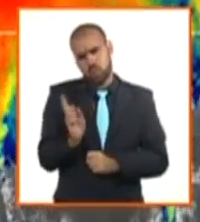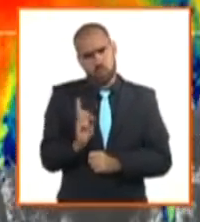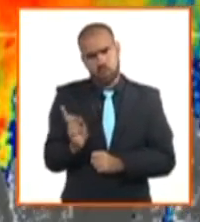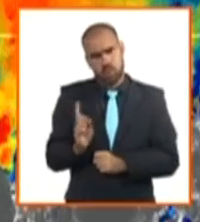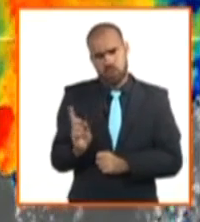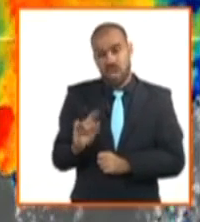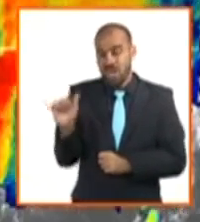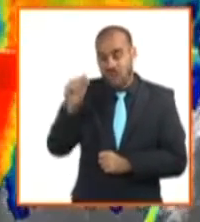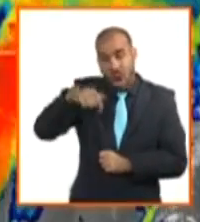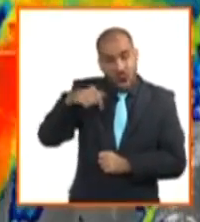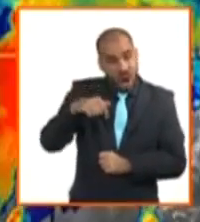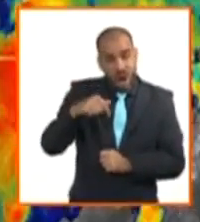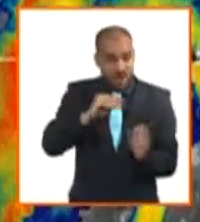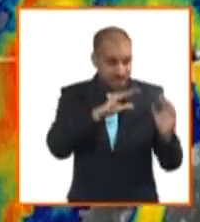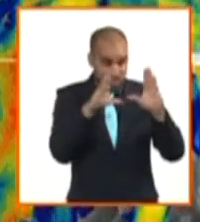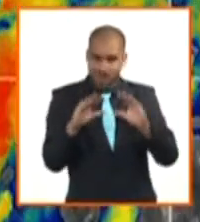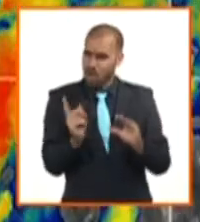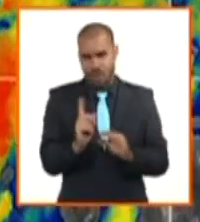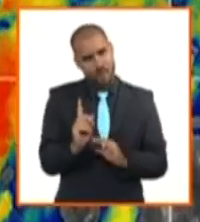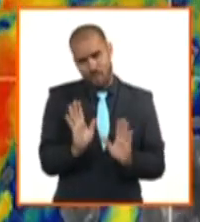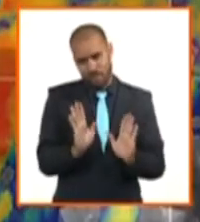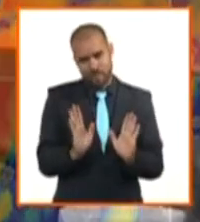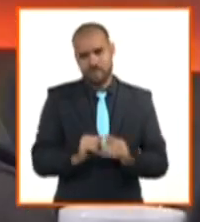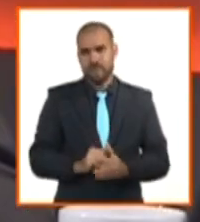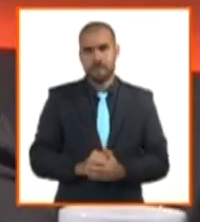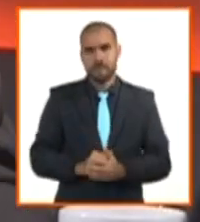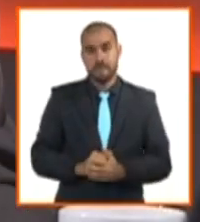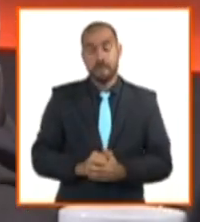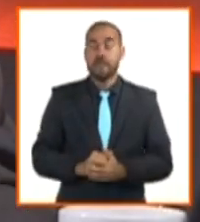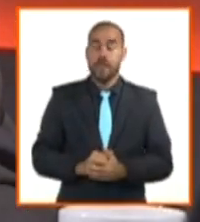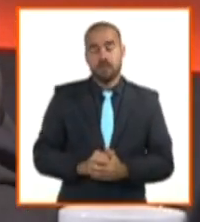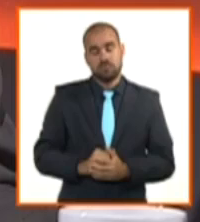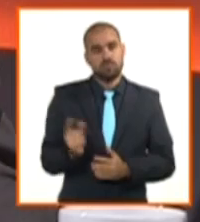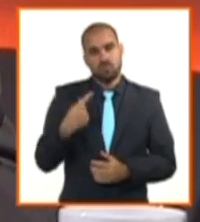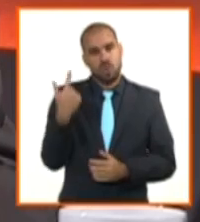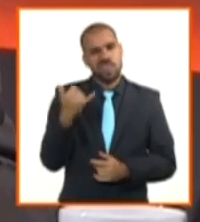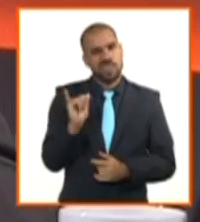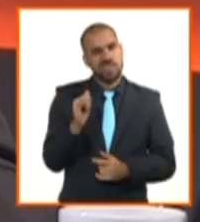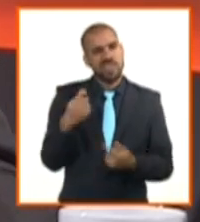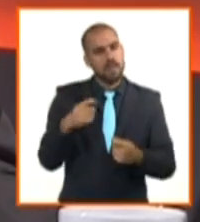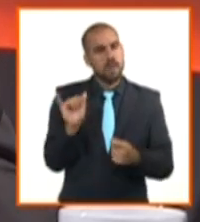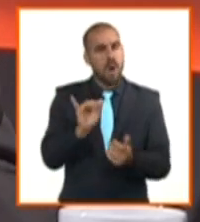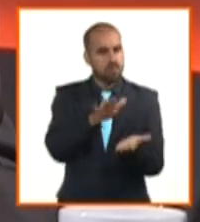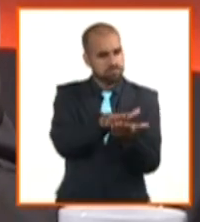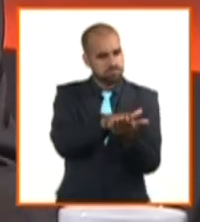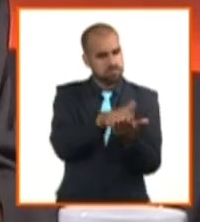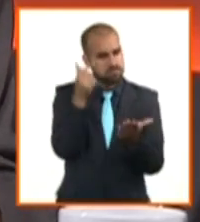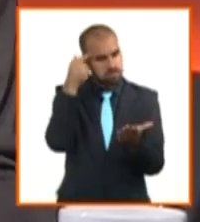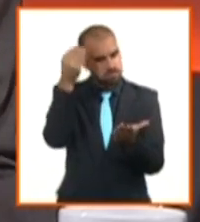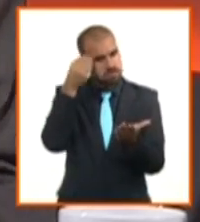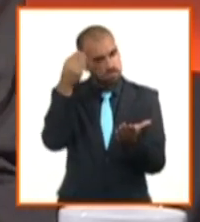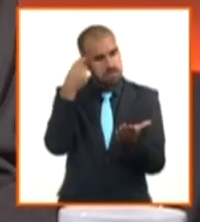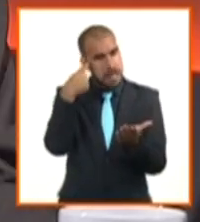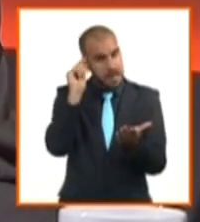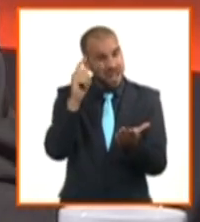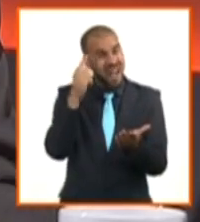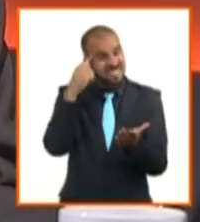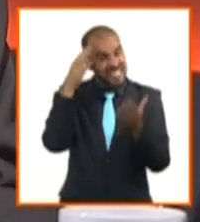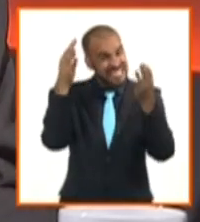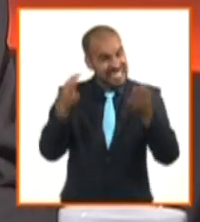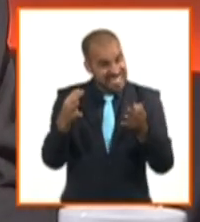pudiera no ser yo pero bueno es un problema que hay que evaluar después de saber primero si eso se da así como lo pensamos